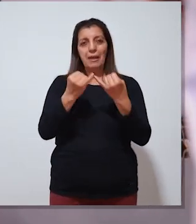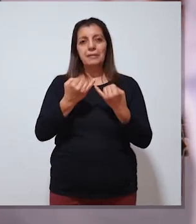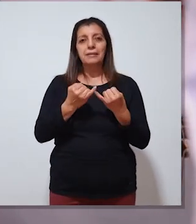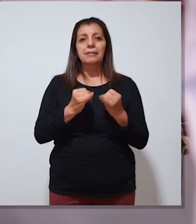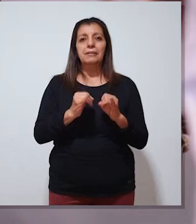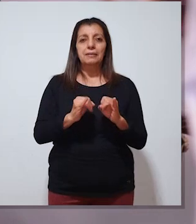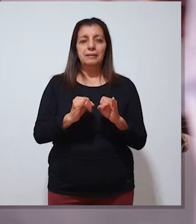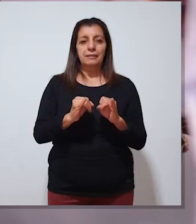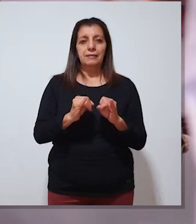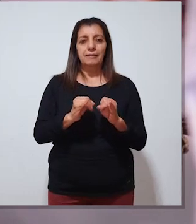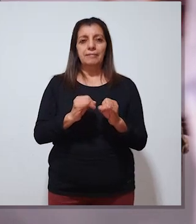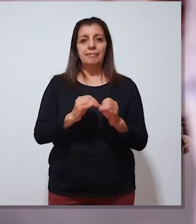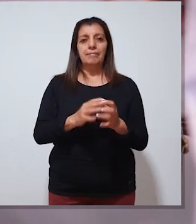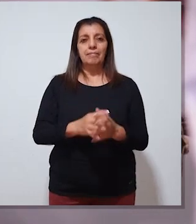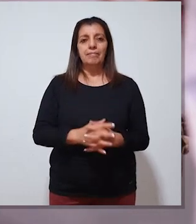danos la